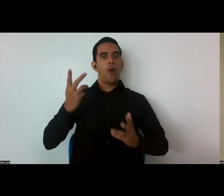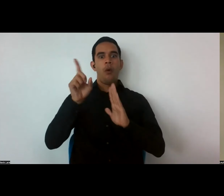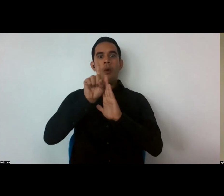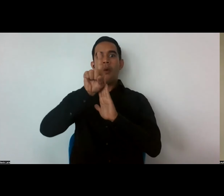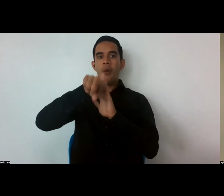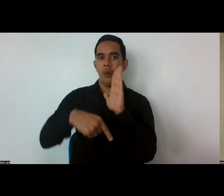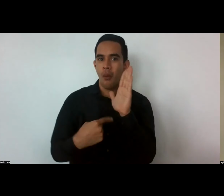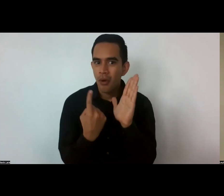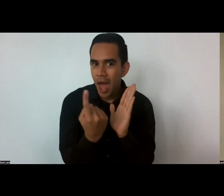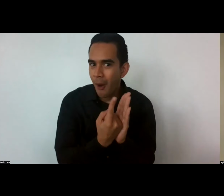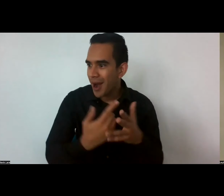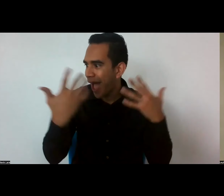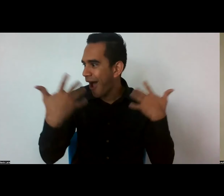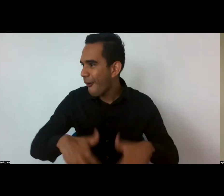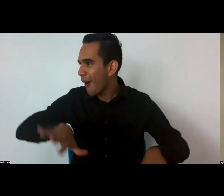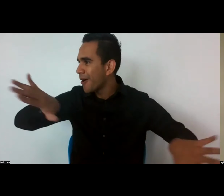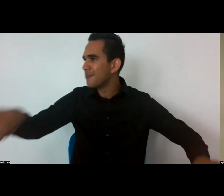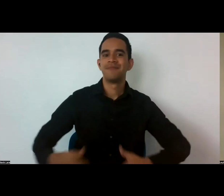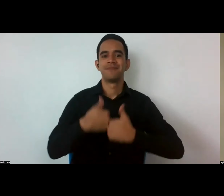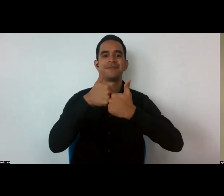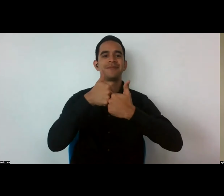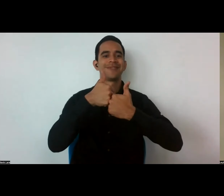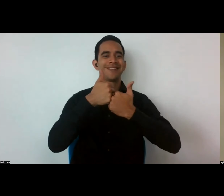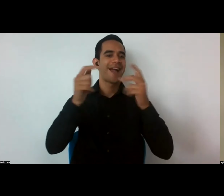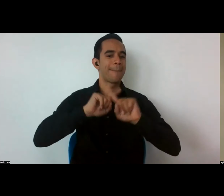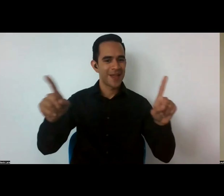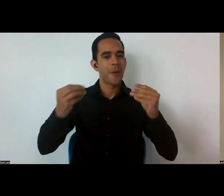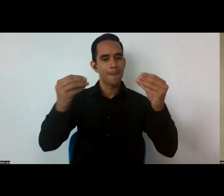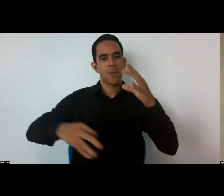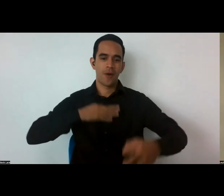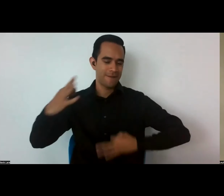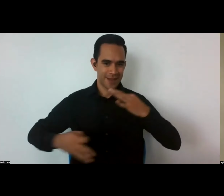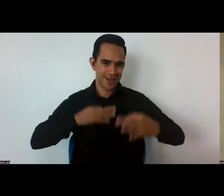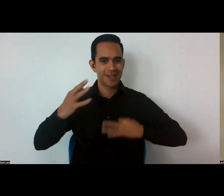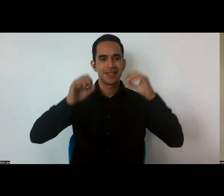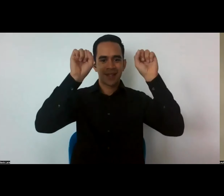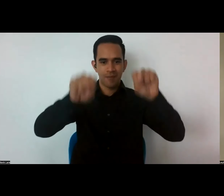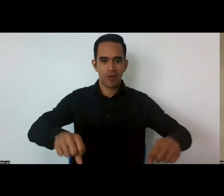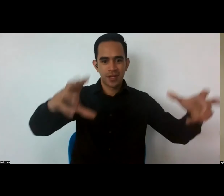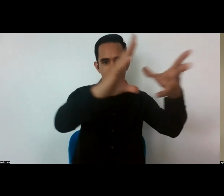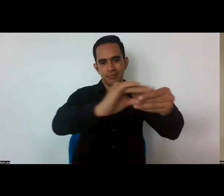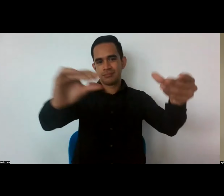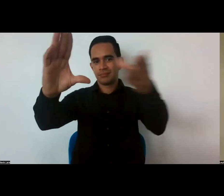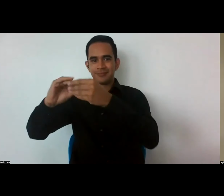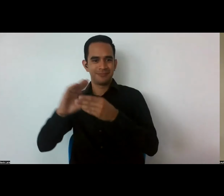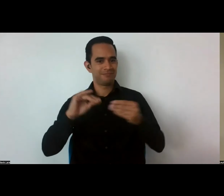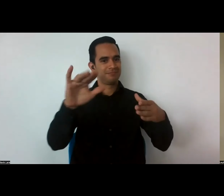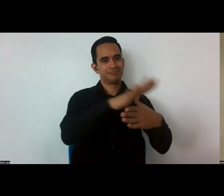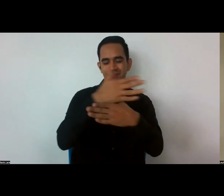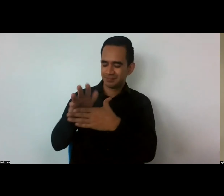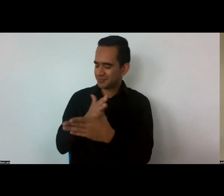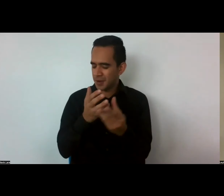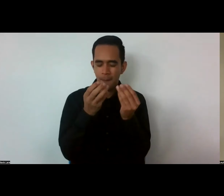tamaño reto tengo. Pero feliz de estar acá. Iris, excelente tema. Gracias por el aporte. Con muchísimo gusto,